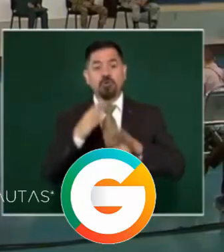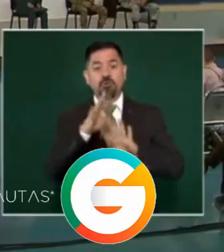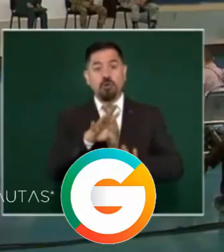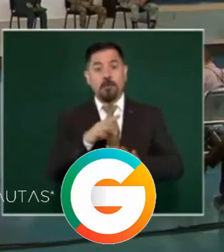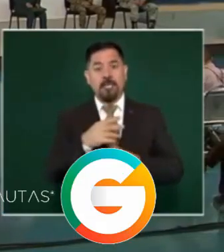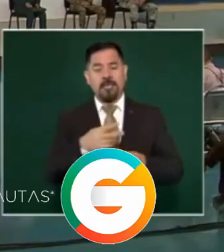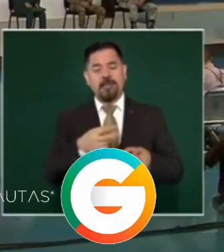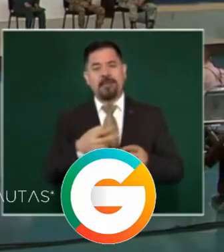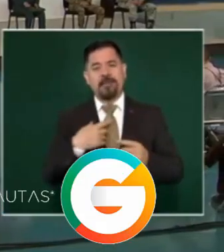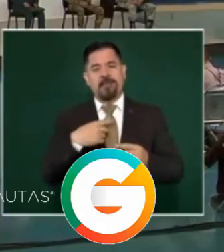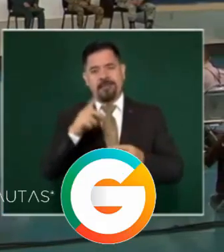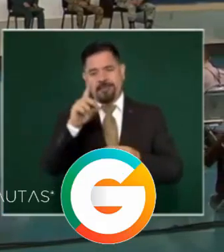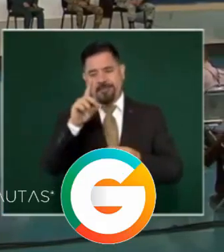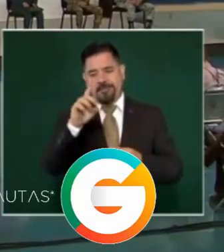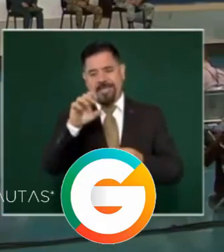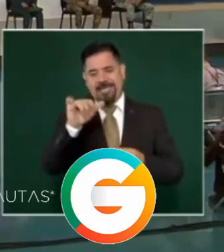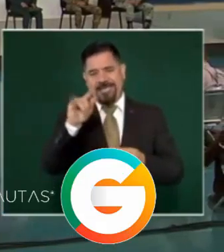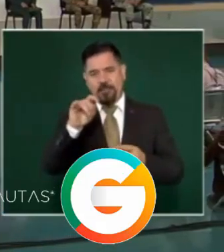impacto,